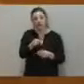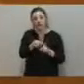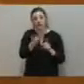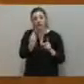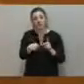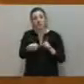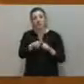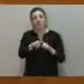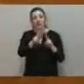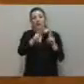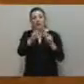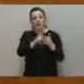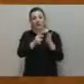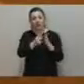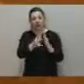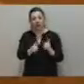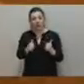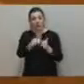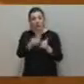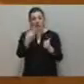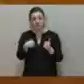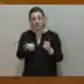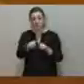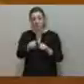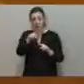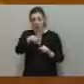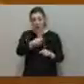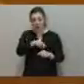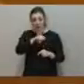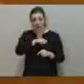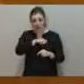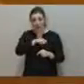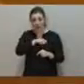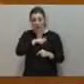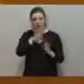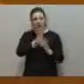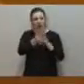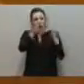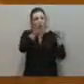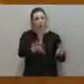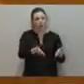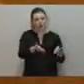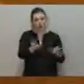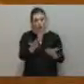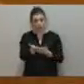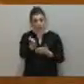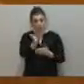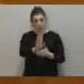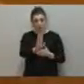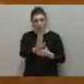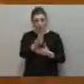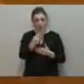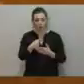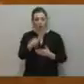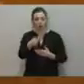de dependencia y tal como se configura en nuestro país, son ustedes en esta moción